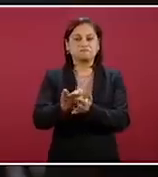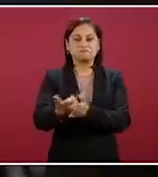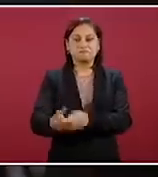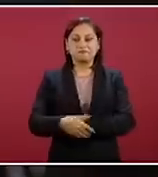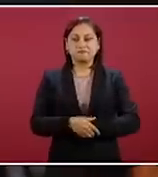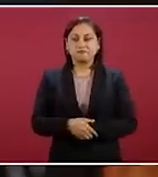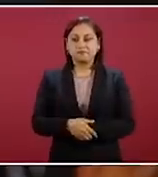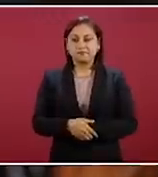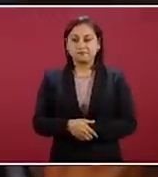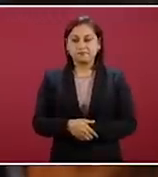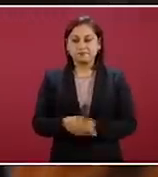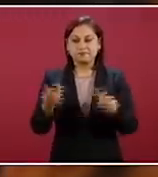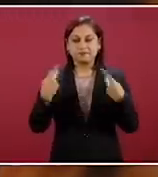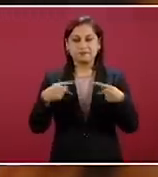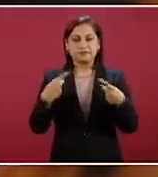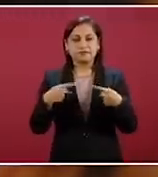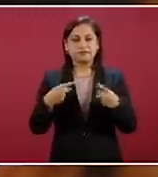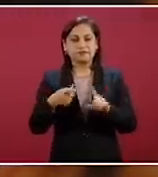Gente sin decoro.